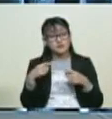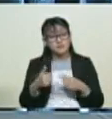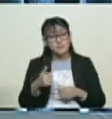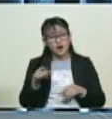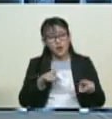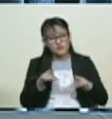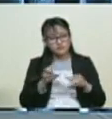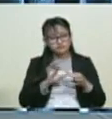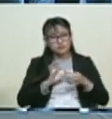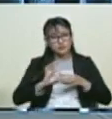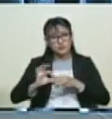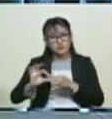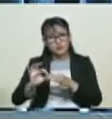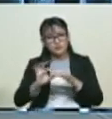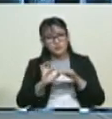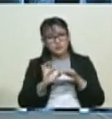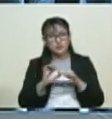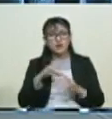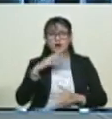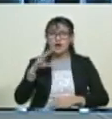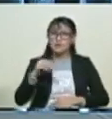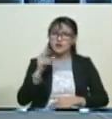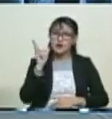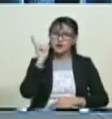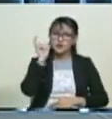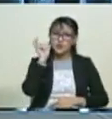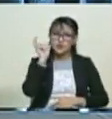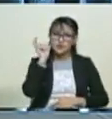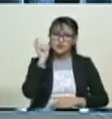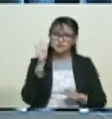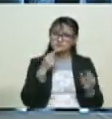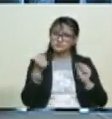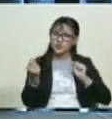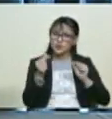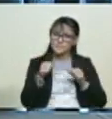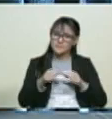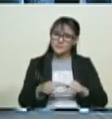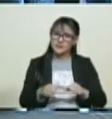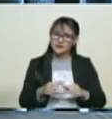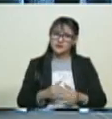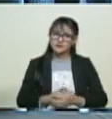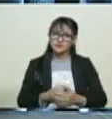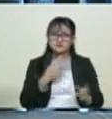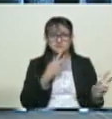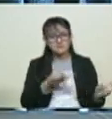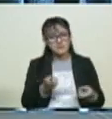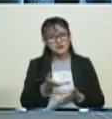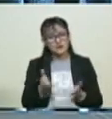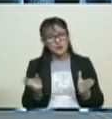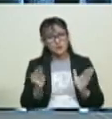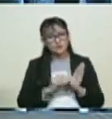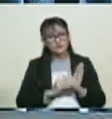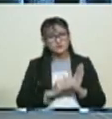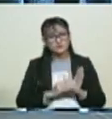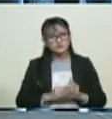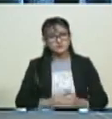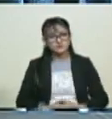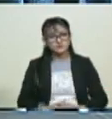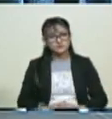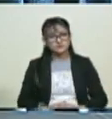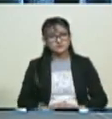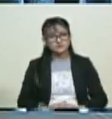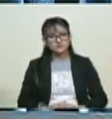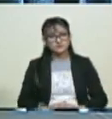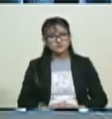coordinación en el hablar en el oír en el diálogo permanente bienvenido a toda mente me